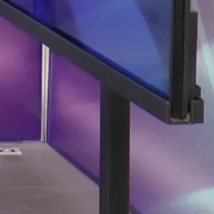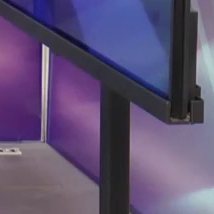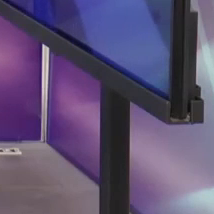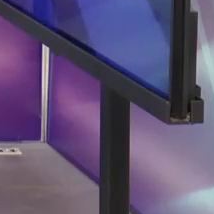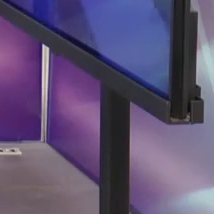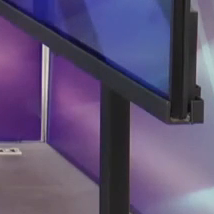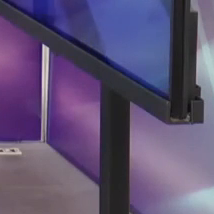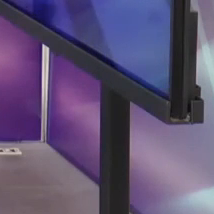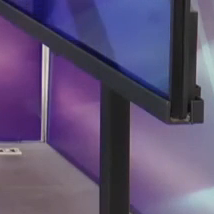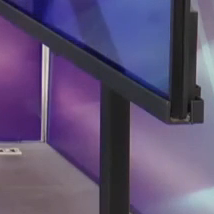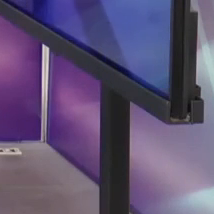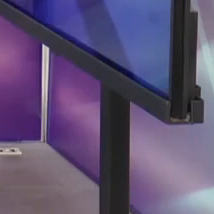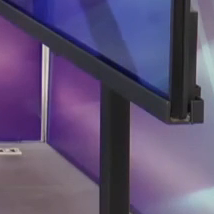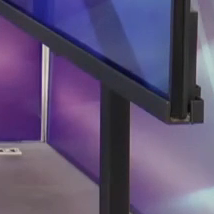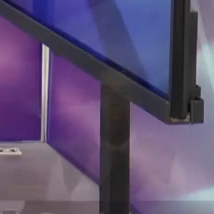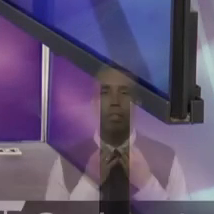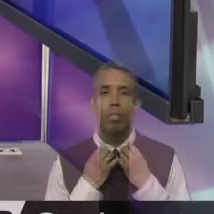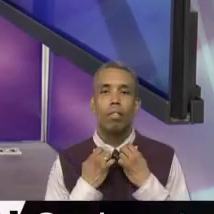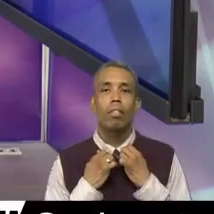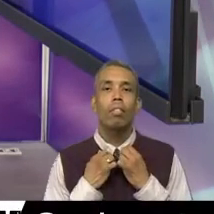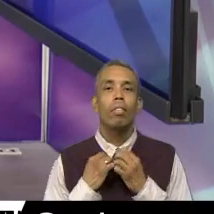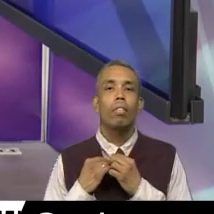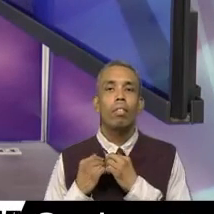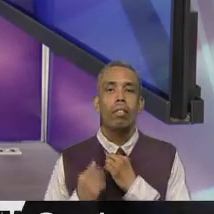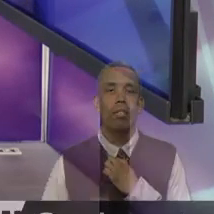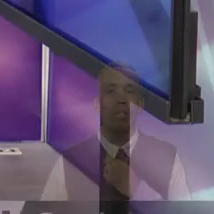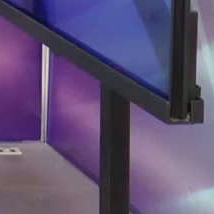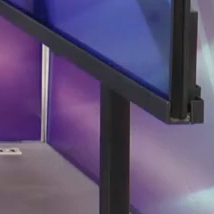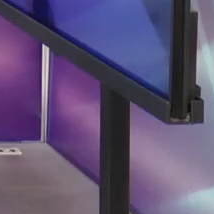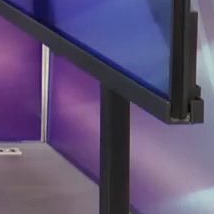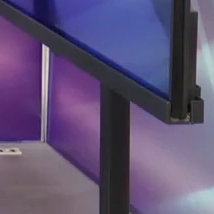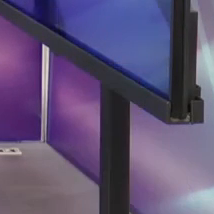sus hogares y a quienes están con nosotros a través de